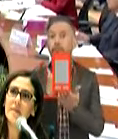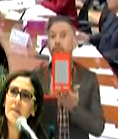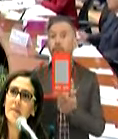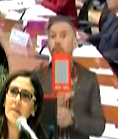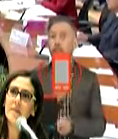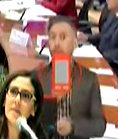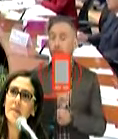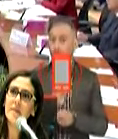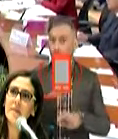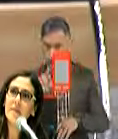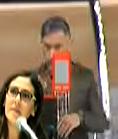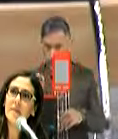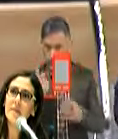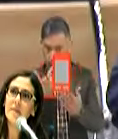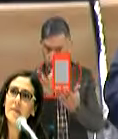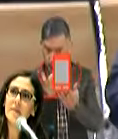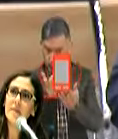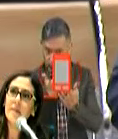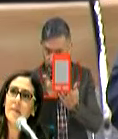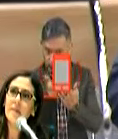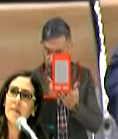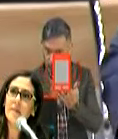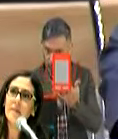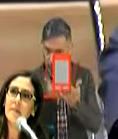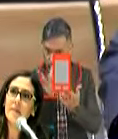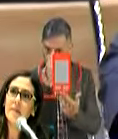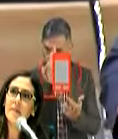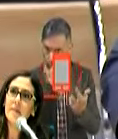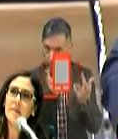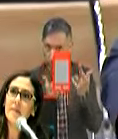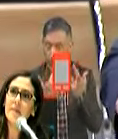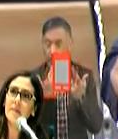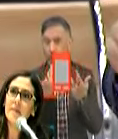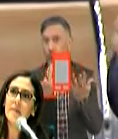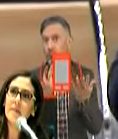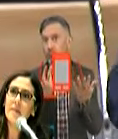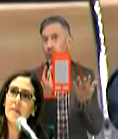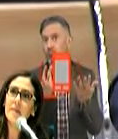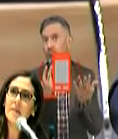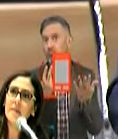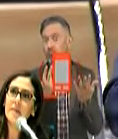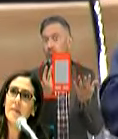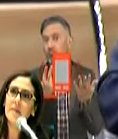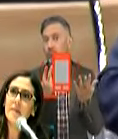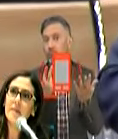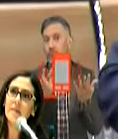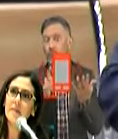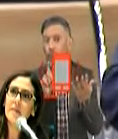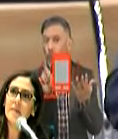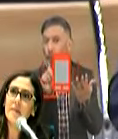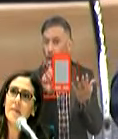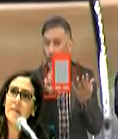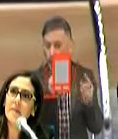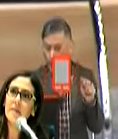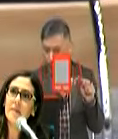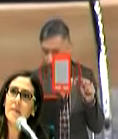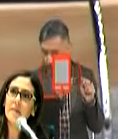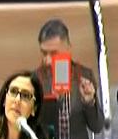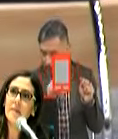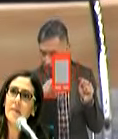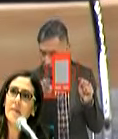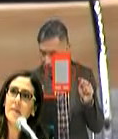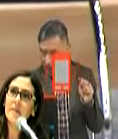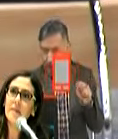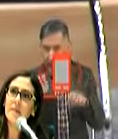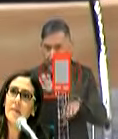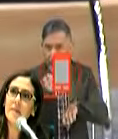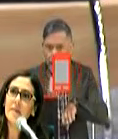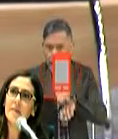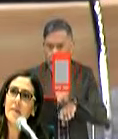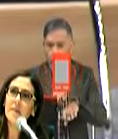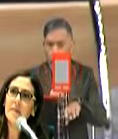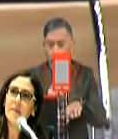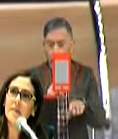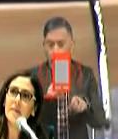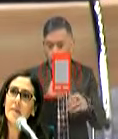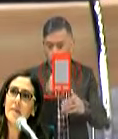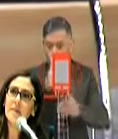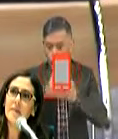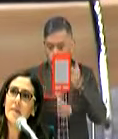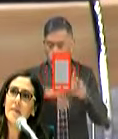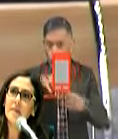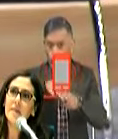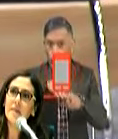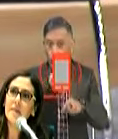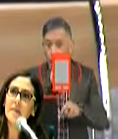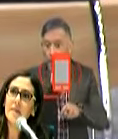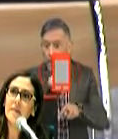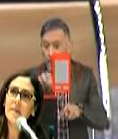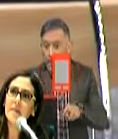políticos para el proceso de selección de sus candidaturas, a quienes van a postular como candidatas y candidatos, que es un gran número, más